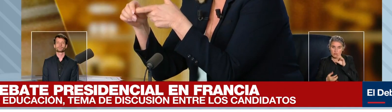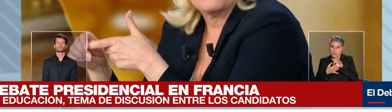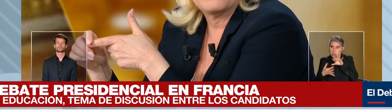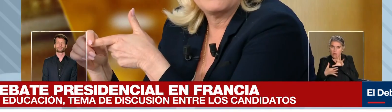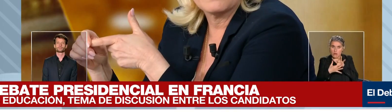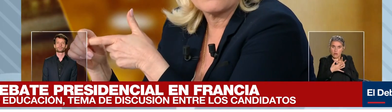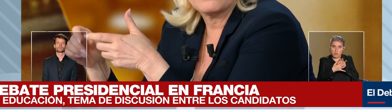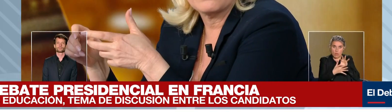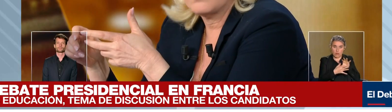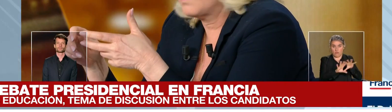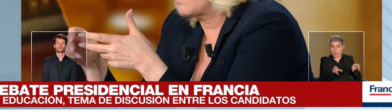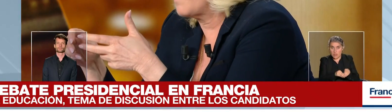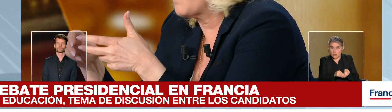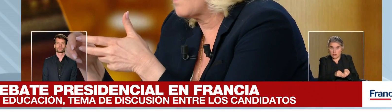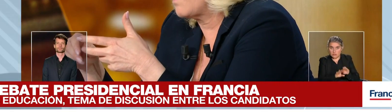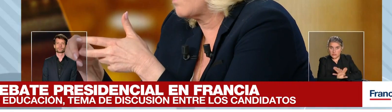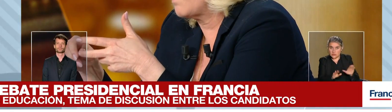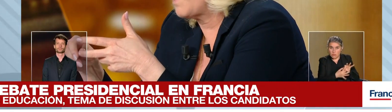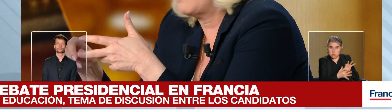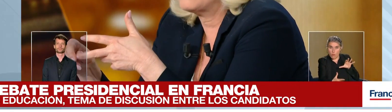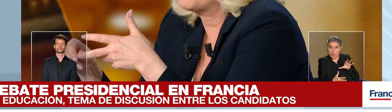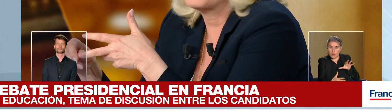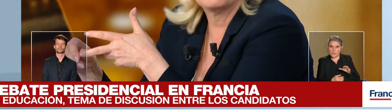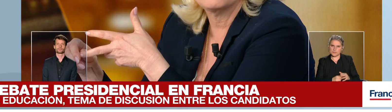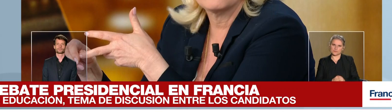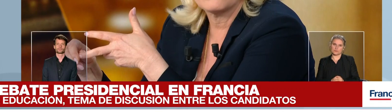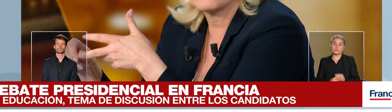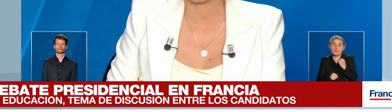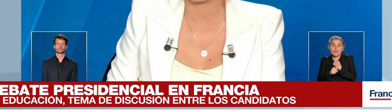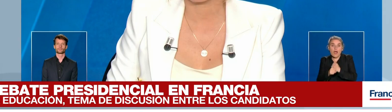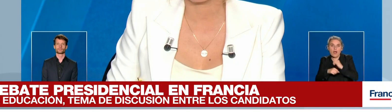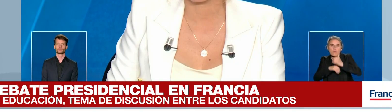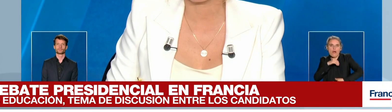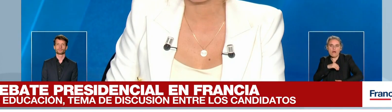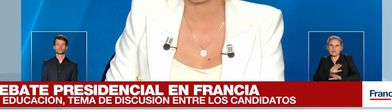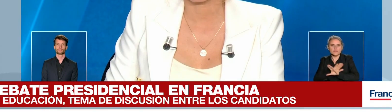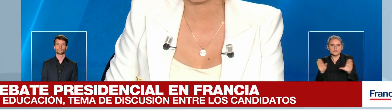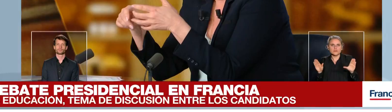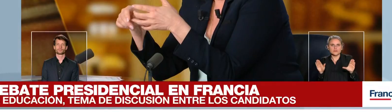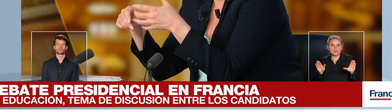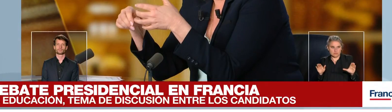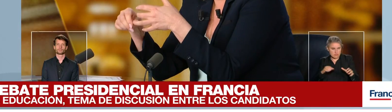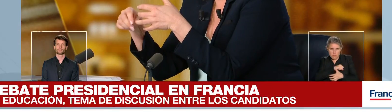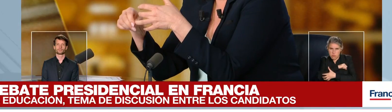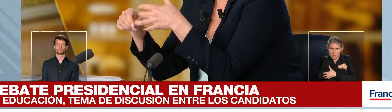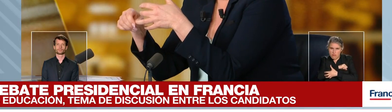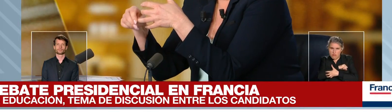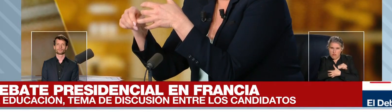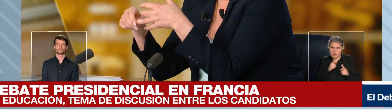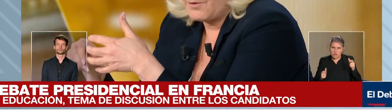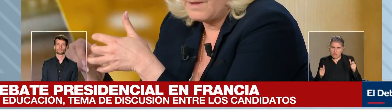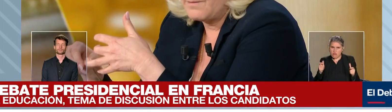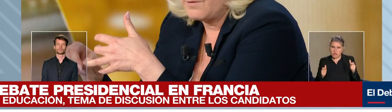de vínculos sociales, privados a veces de su familia, privados de sus pequeños trabajos y entonces cayeron